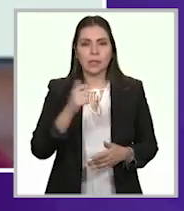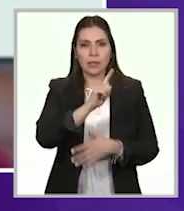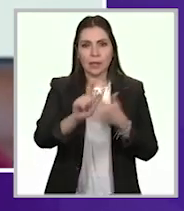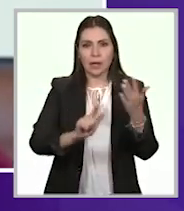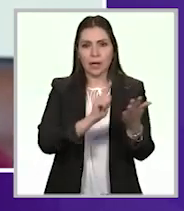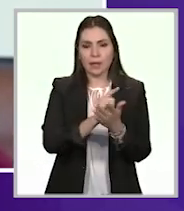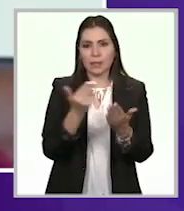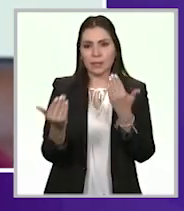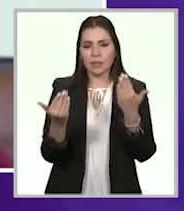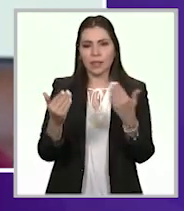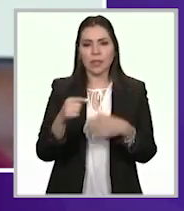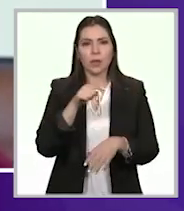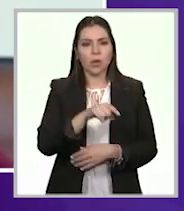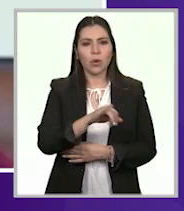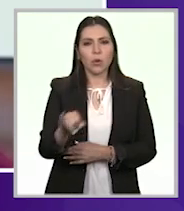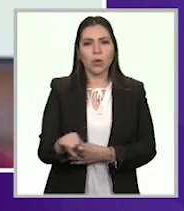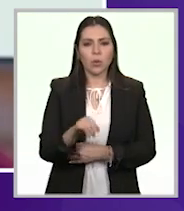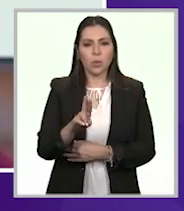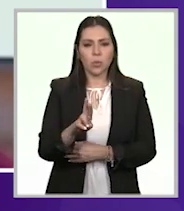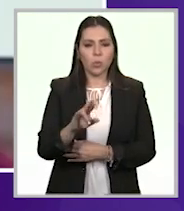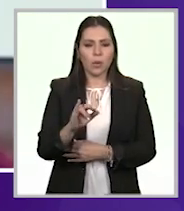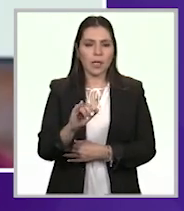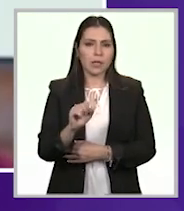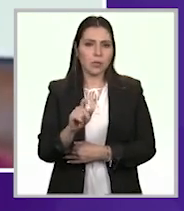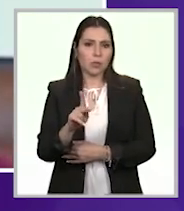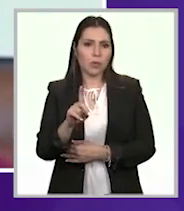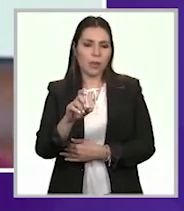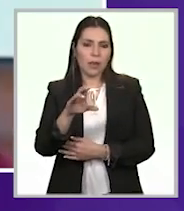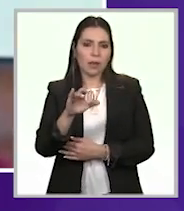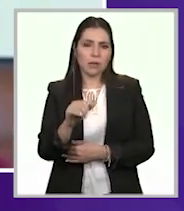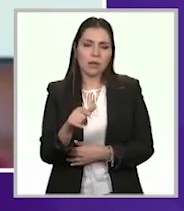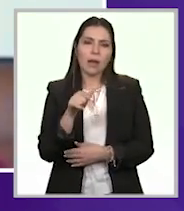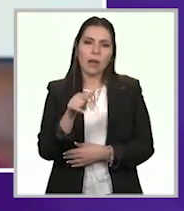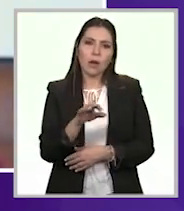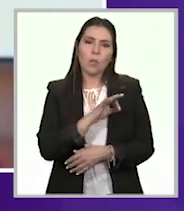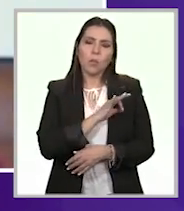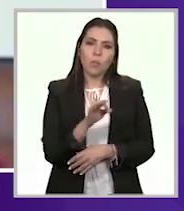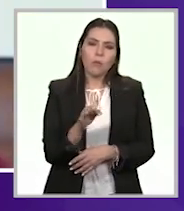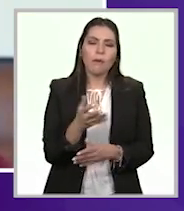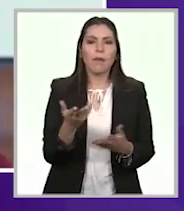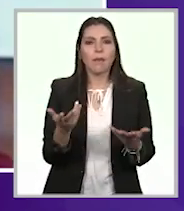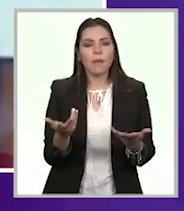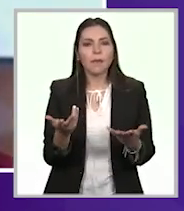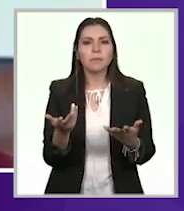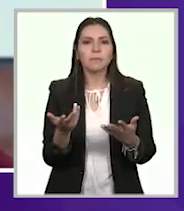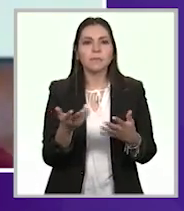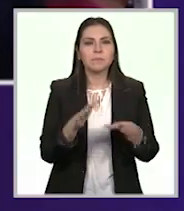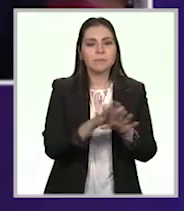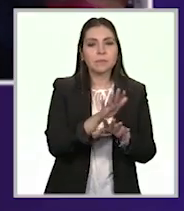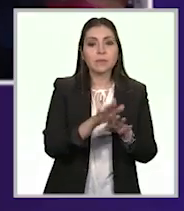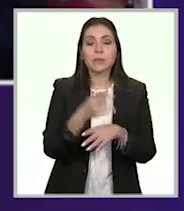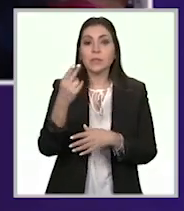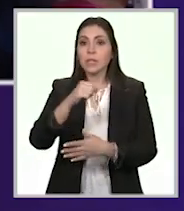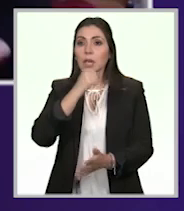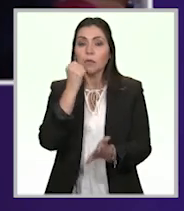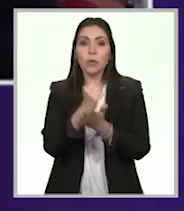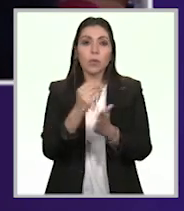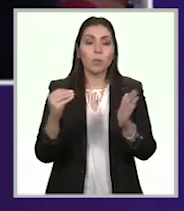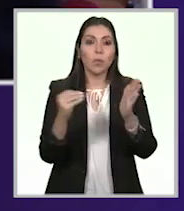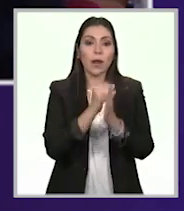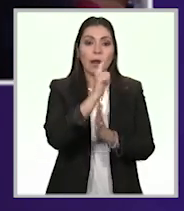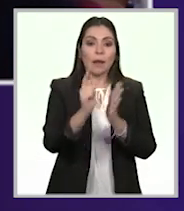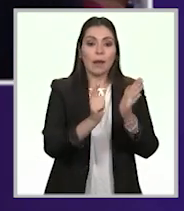de la ley, la jurisprudencia es más dinámica, no necesita un proceso de reforma